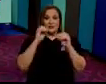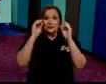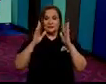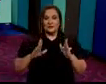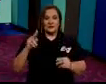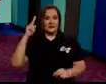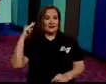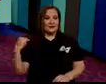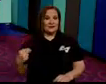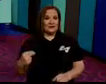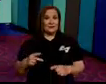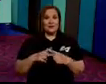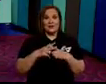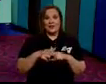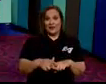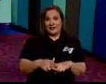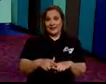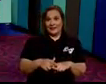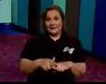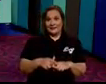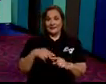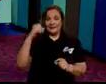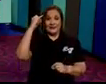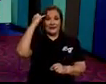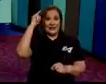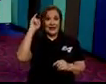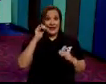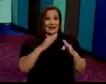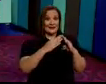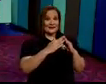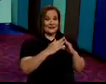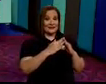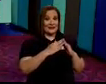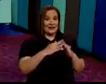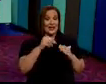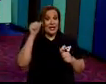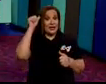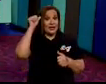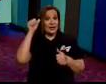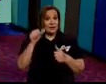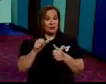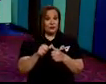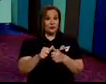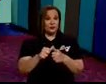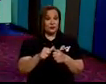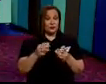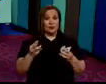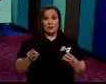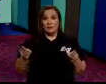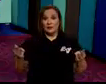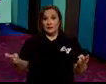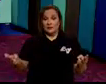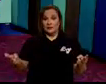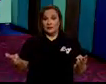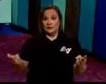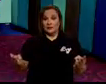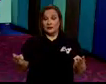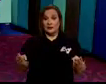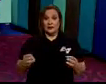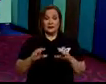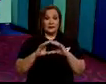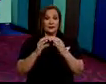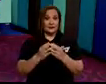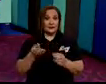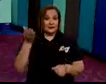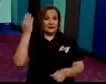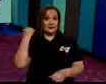nuestra parte súper divertida de hoy, que es Creando en Casa. ¿Recuerdas los materiales que te había solicitado la semana anterior? Vamos a repasarlos y también le vas a tomar